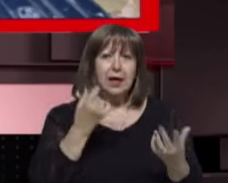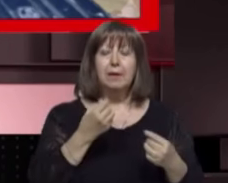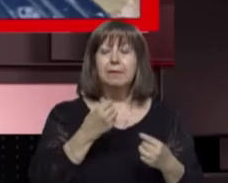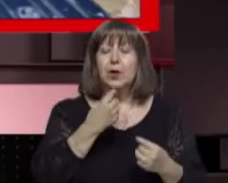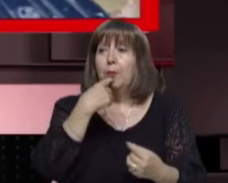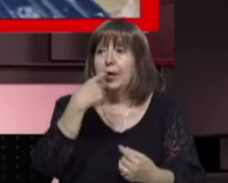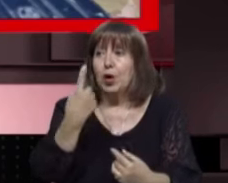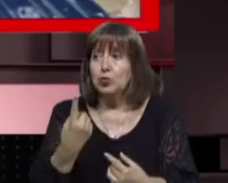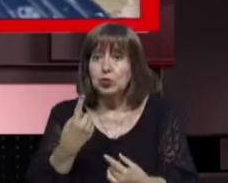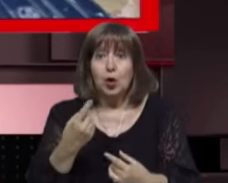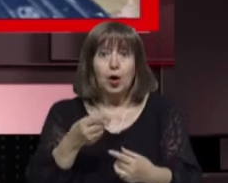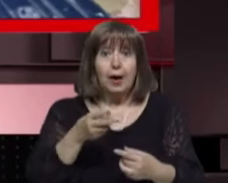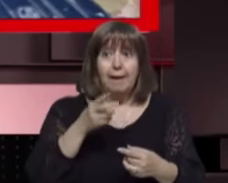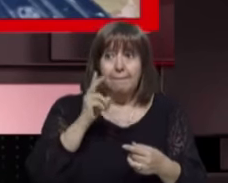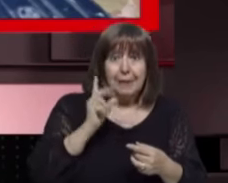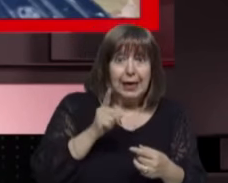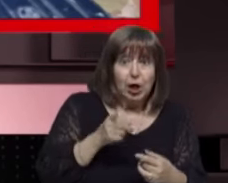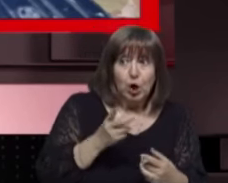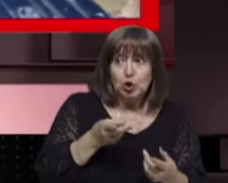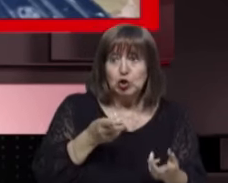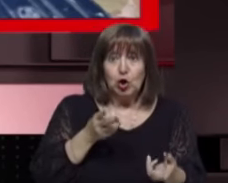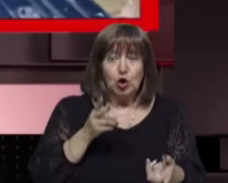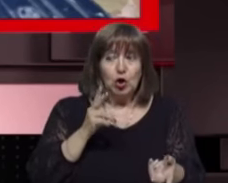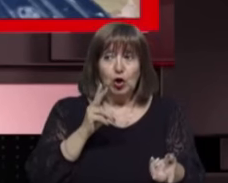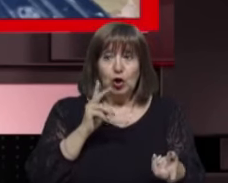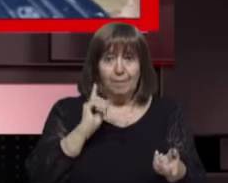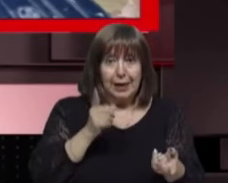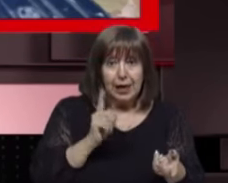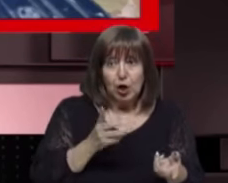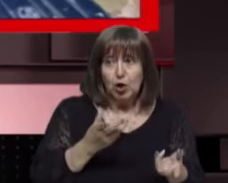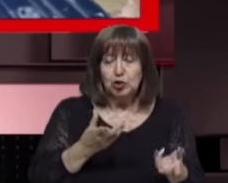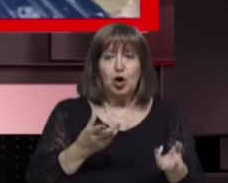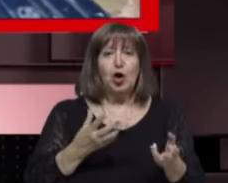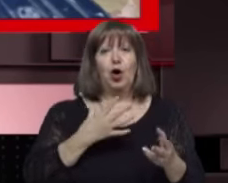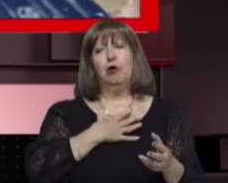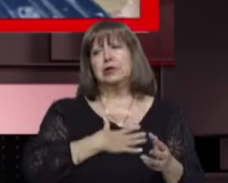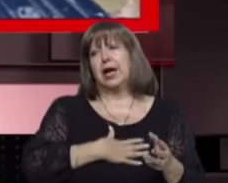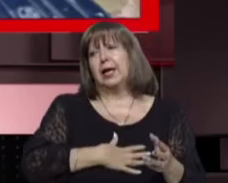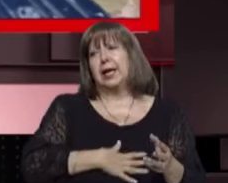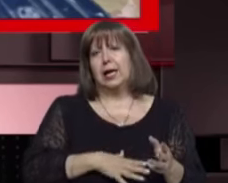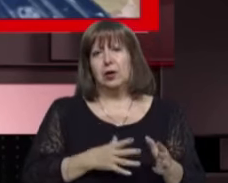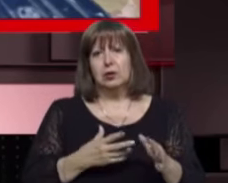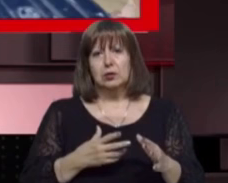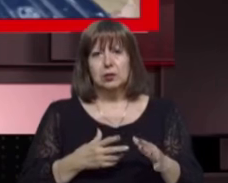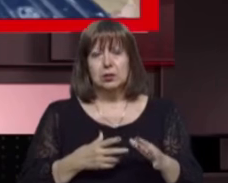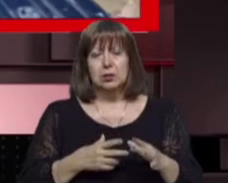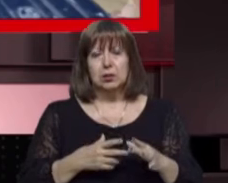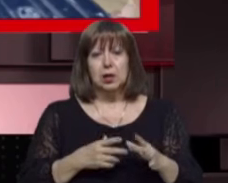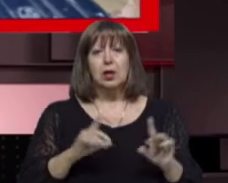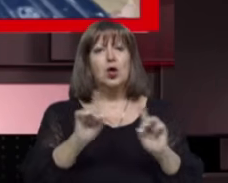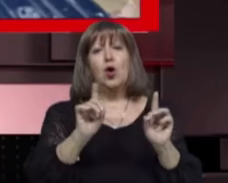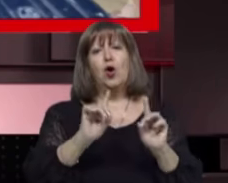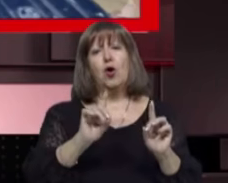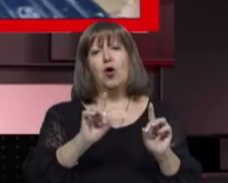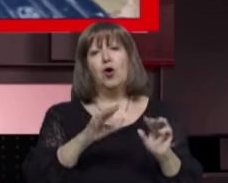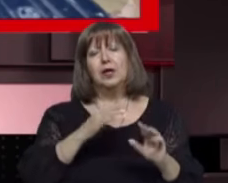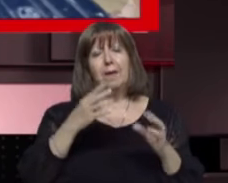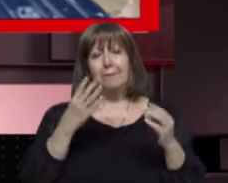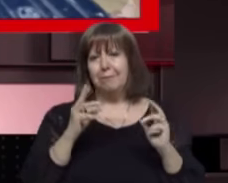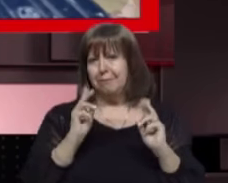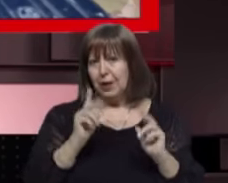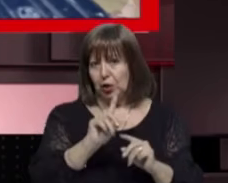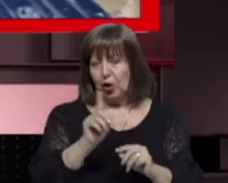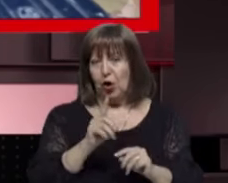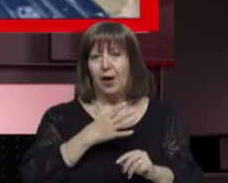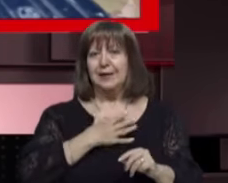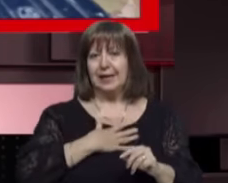peligroso para la sociedad que ande un oso hormiguero suelto o son No, tranquilos? no, no, no, en general son tranquilos. Por supuesto